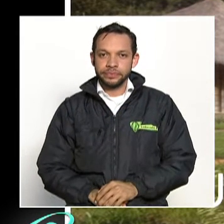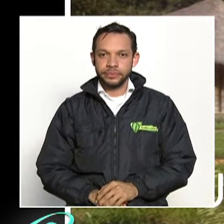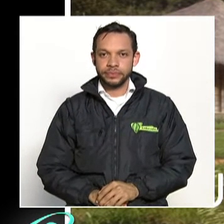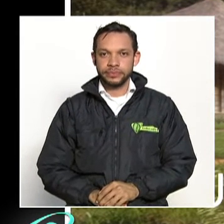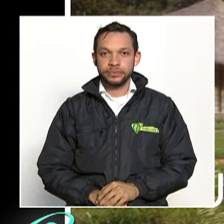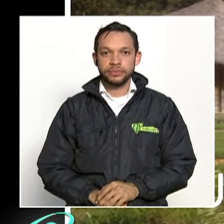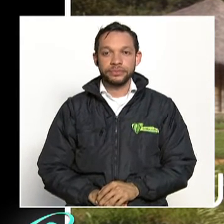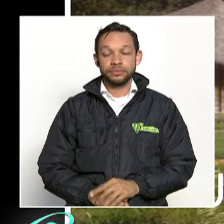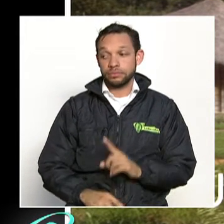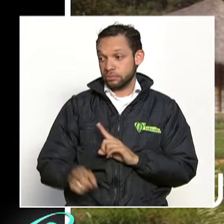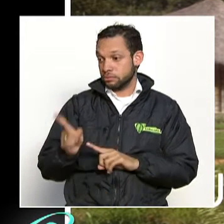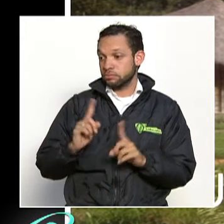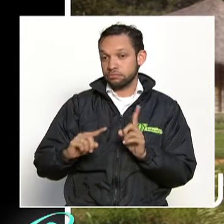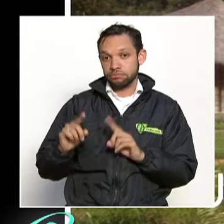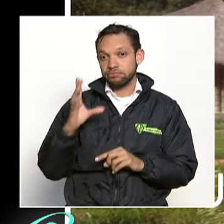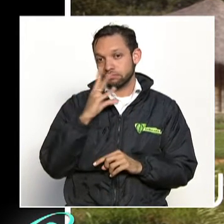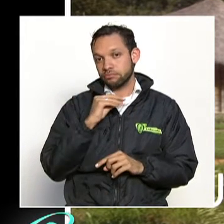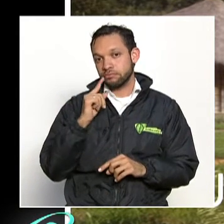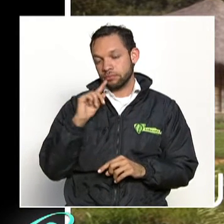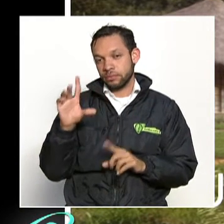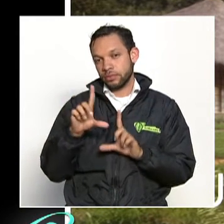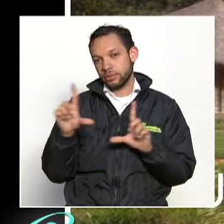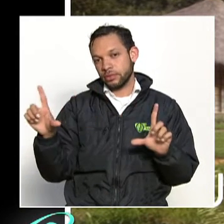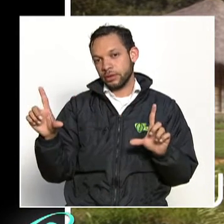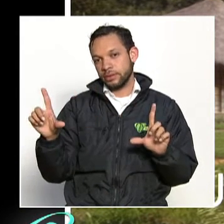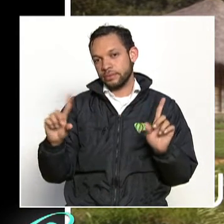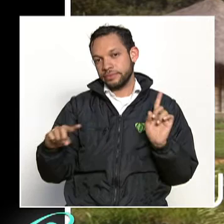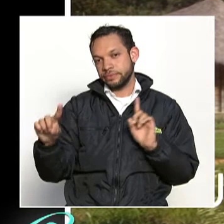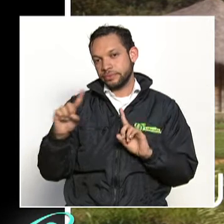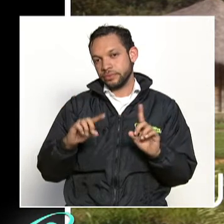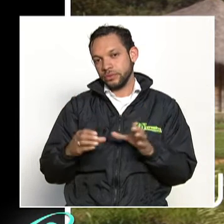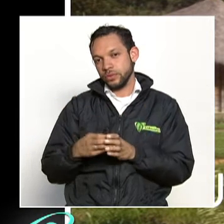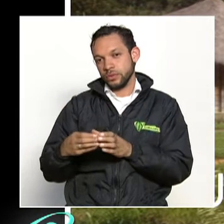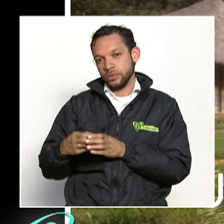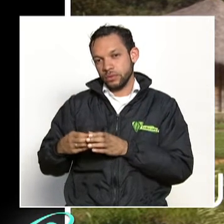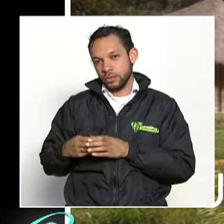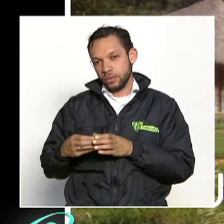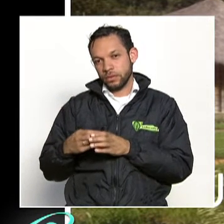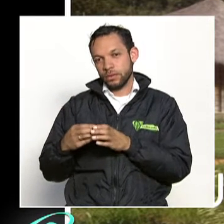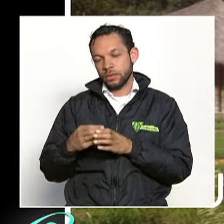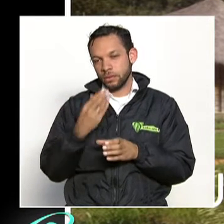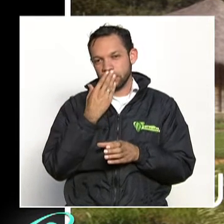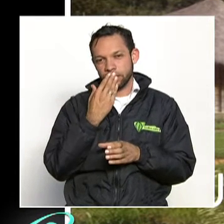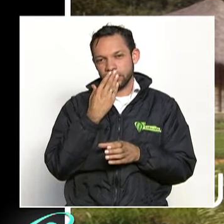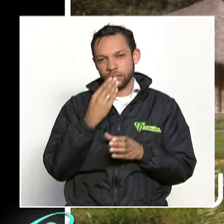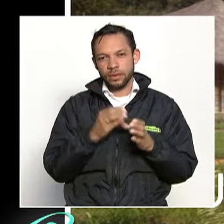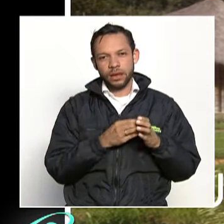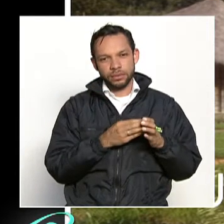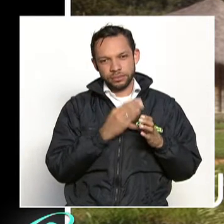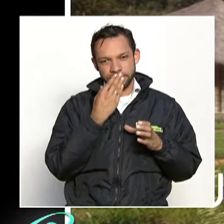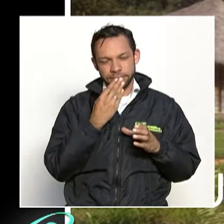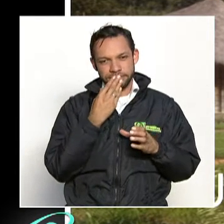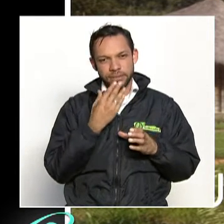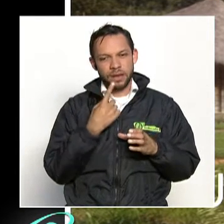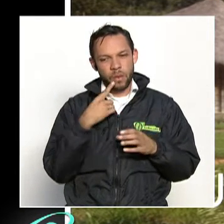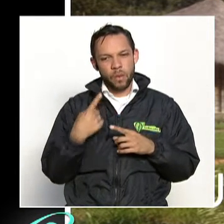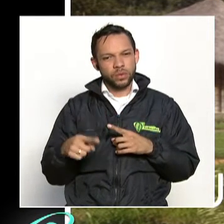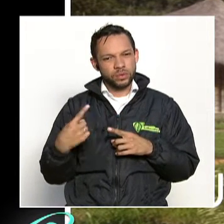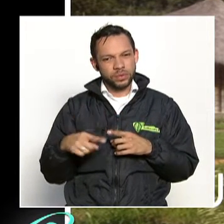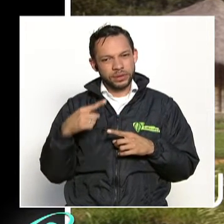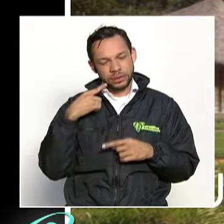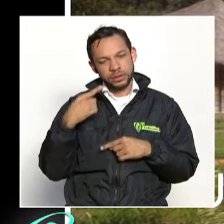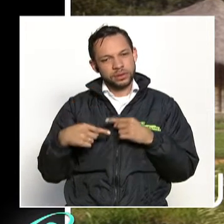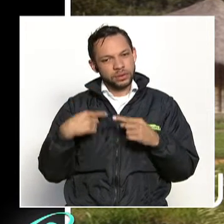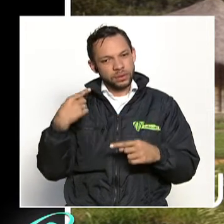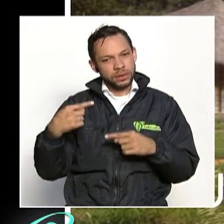Ahí ven las imágenes, es algo fabuloso, ahí ven los bohíos indígenas a fondo. Es una historia y